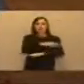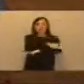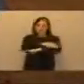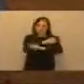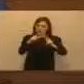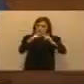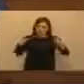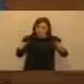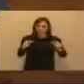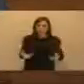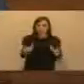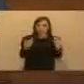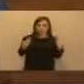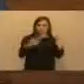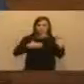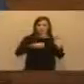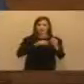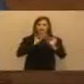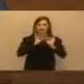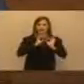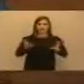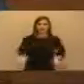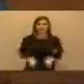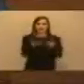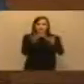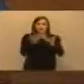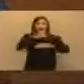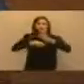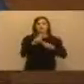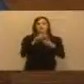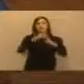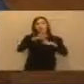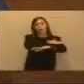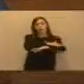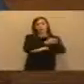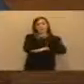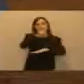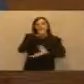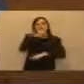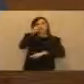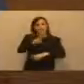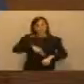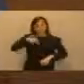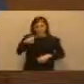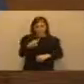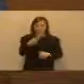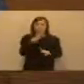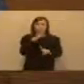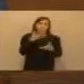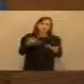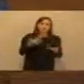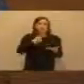a quien le corresponde impulsar las acciones del Gobierno, impulsar las acciones de defensa del interés general. Y en este caso nos parece que